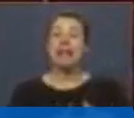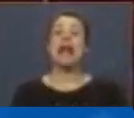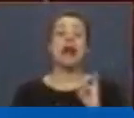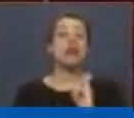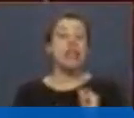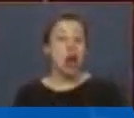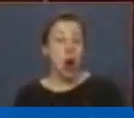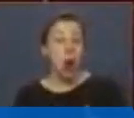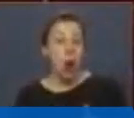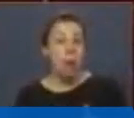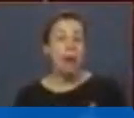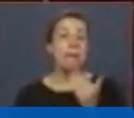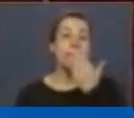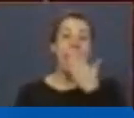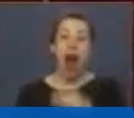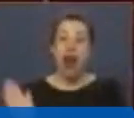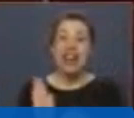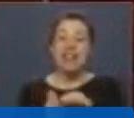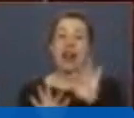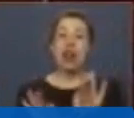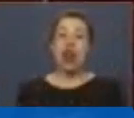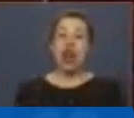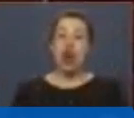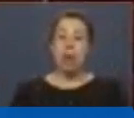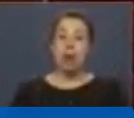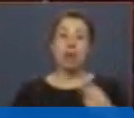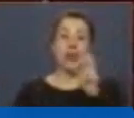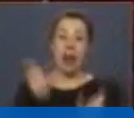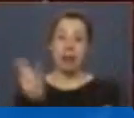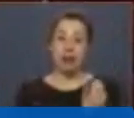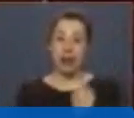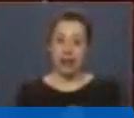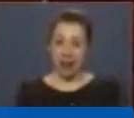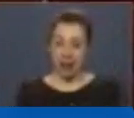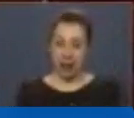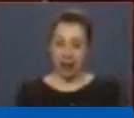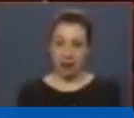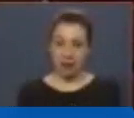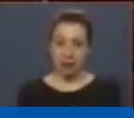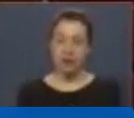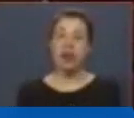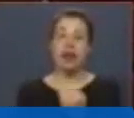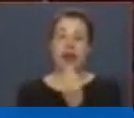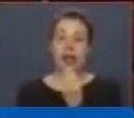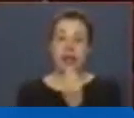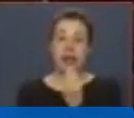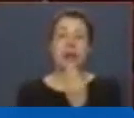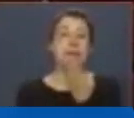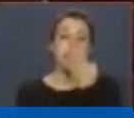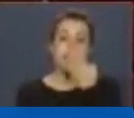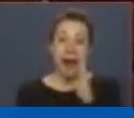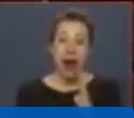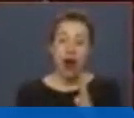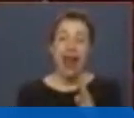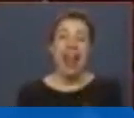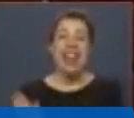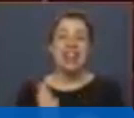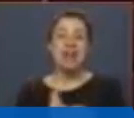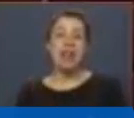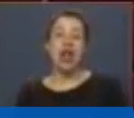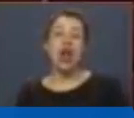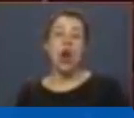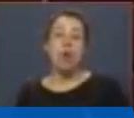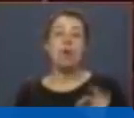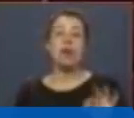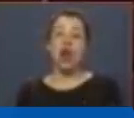cumplan en mejor grado con sus compromisos laborales. Y vendrá también a mejorar el grado de cumplimiento